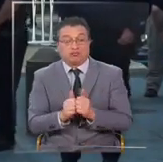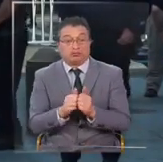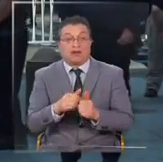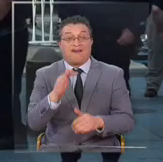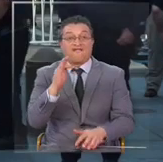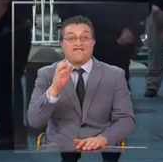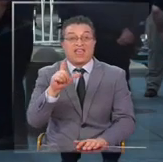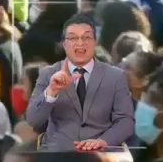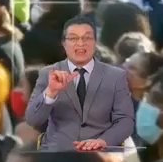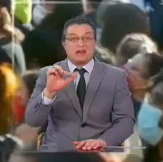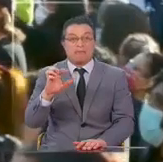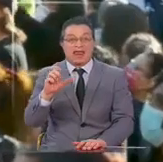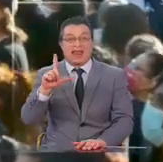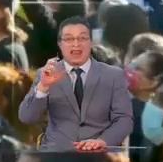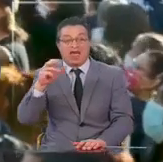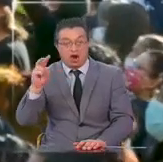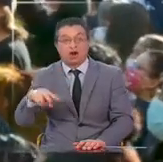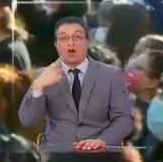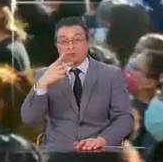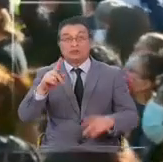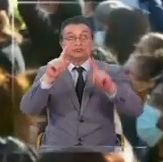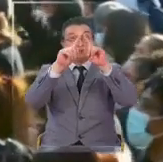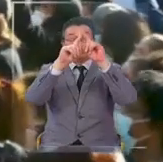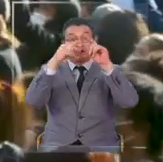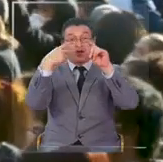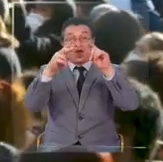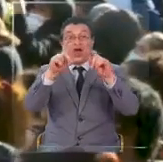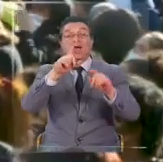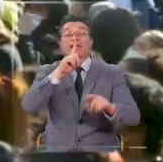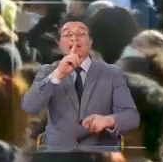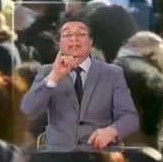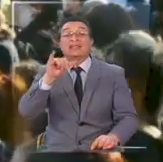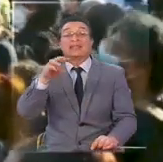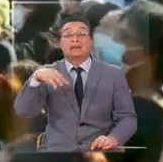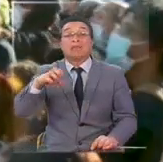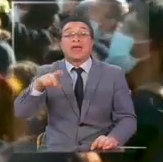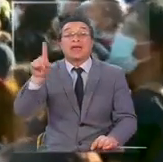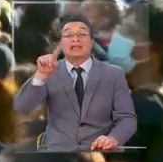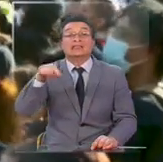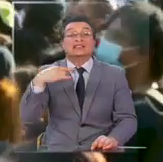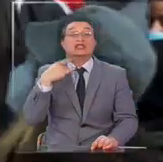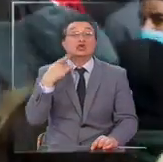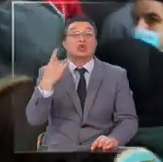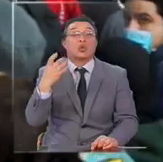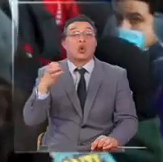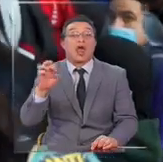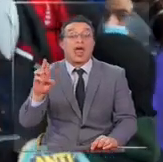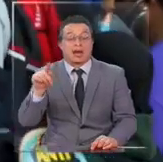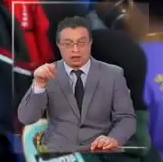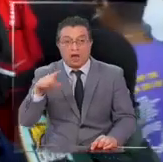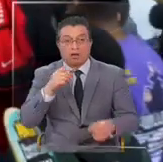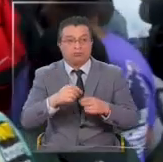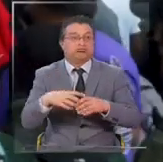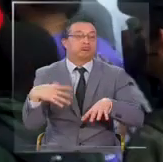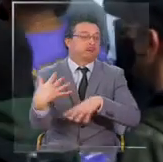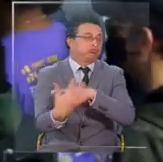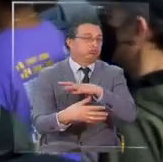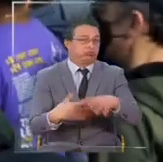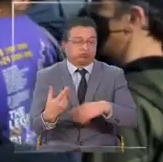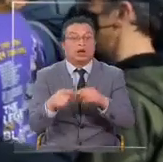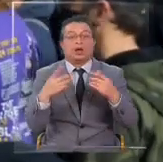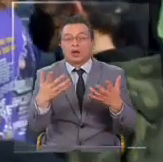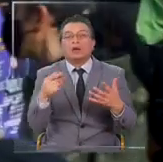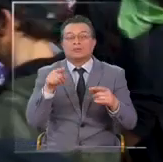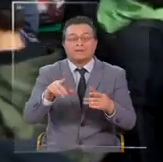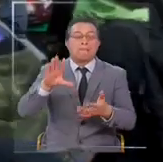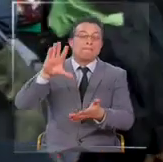Felipe León, mostrándonos imágenes en directo de Times Square, donde se estaban produciendo saqueos. Y le pregunto, ¿esto puede ser, con todas las diferencias del caso,